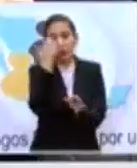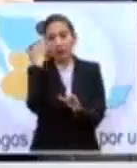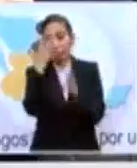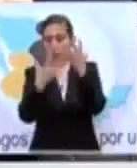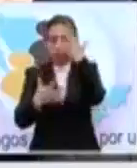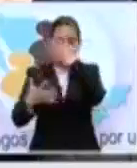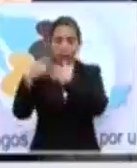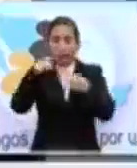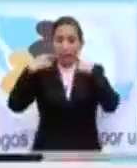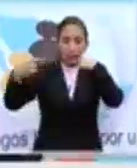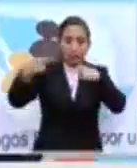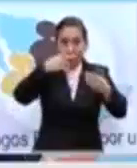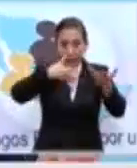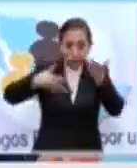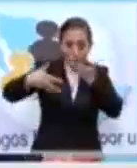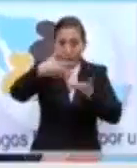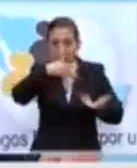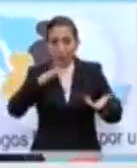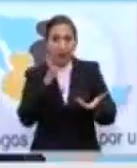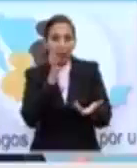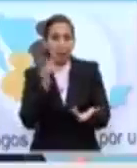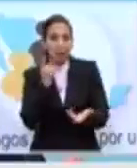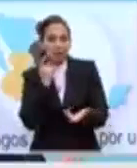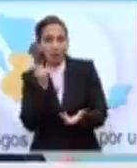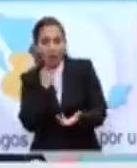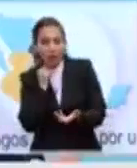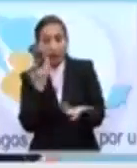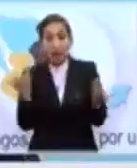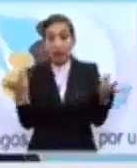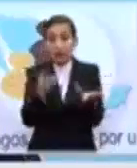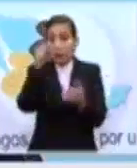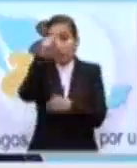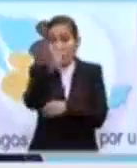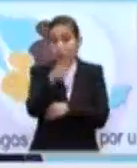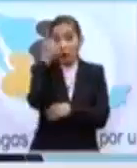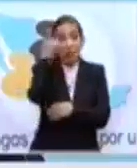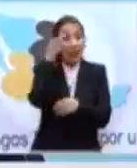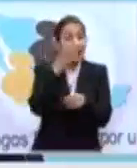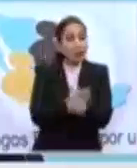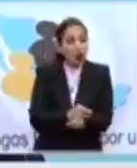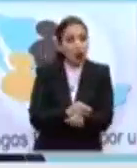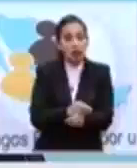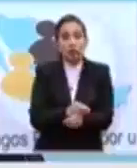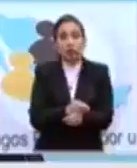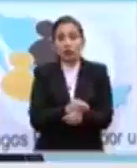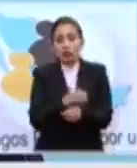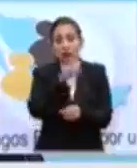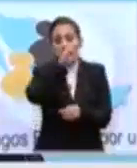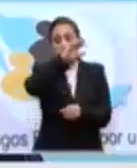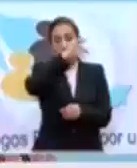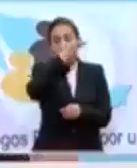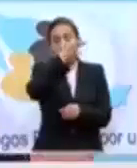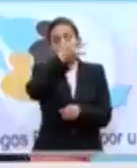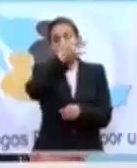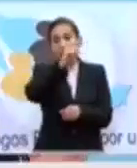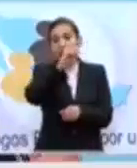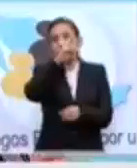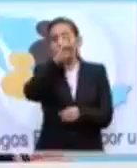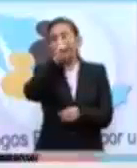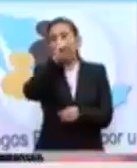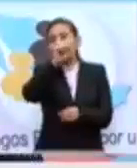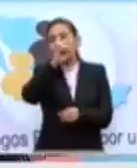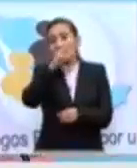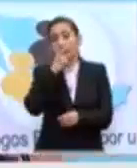desfigurado debate parlamentario condujo a que el propio director de la OIT, Goodrider, sugiriera que